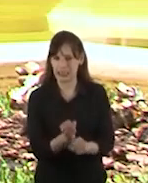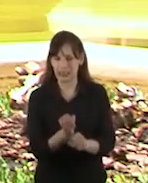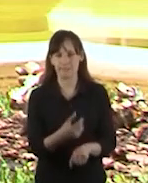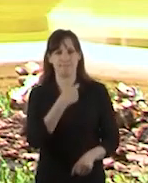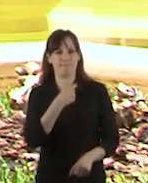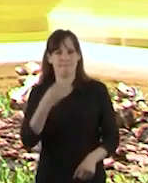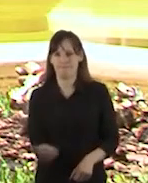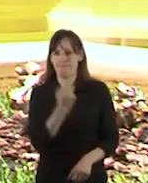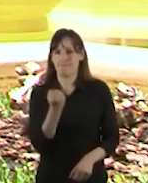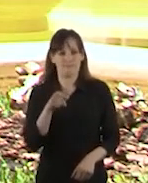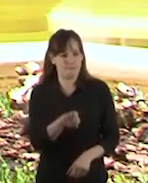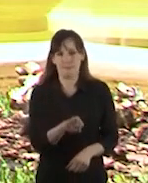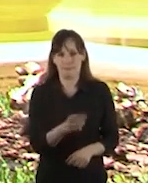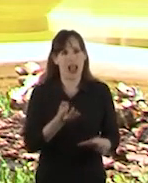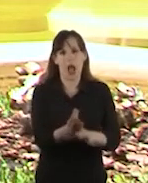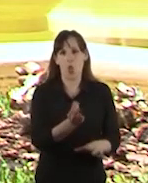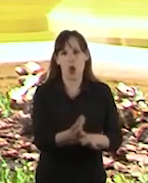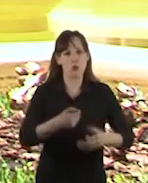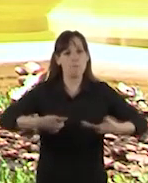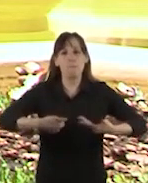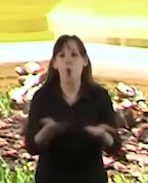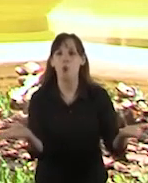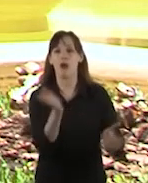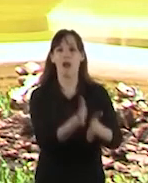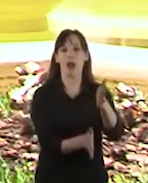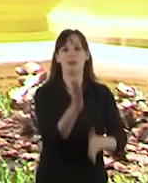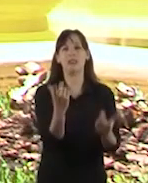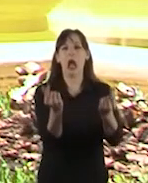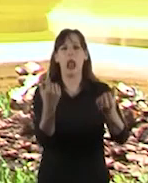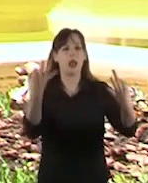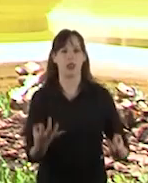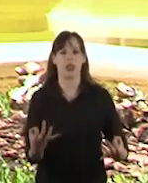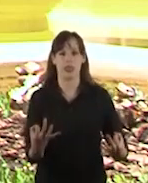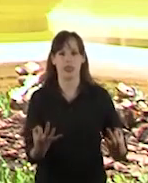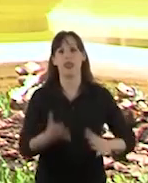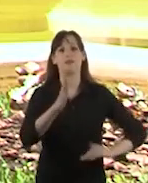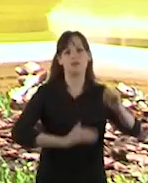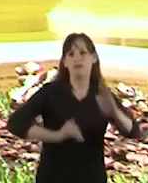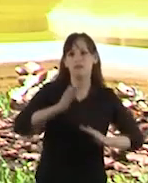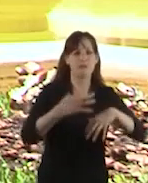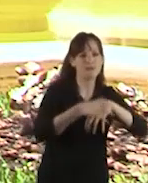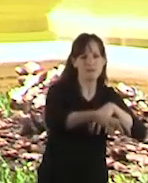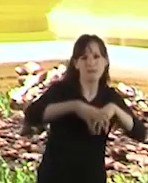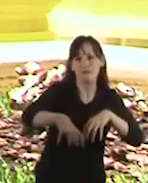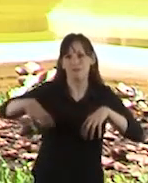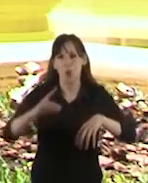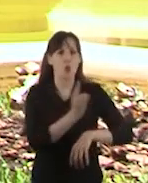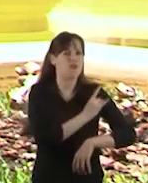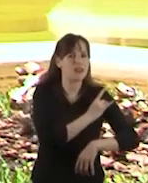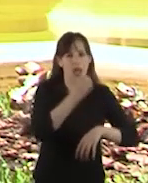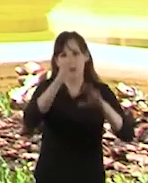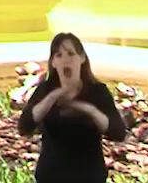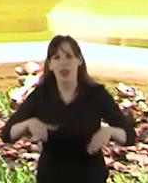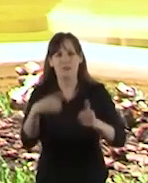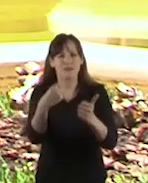y a todas. Construimos jardines, universidades, entregamos libros de textos, distribuimos cerca